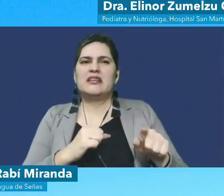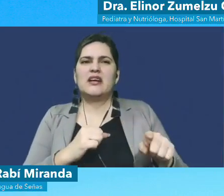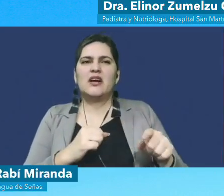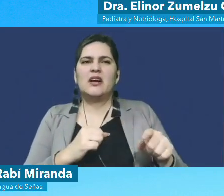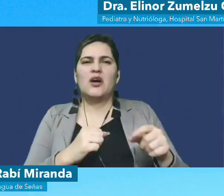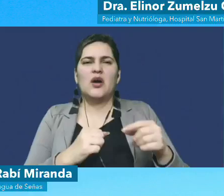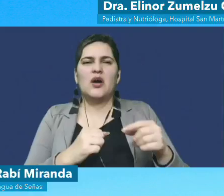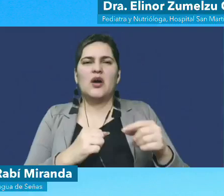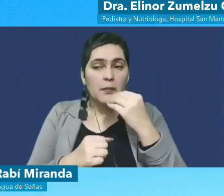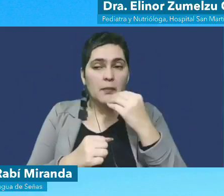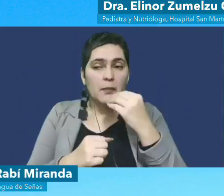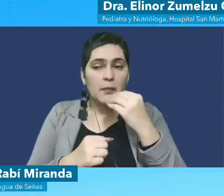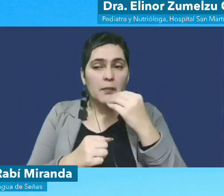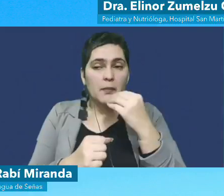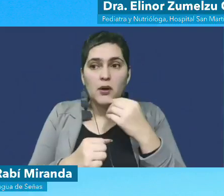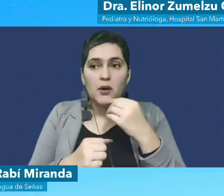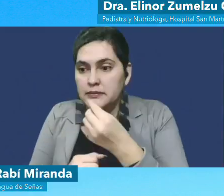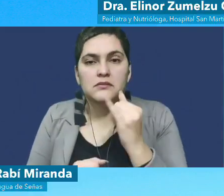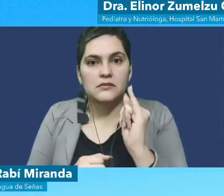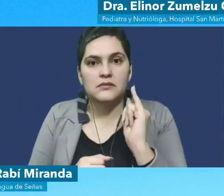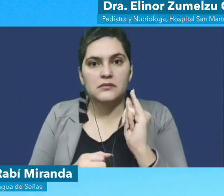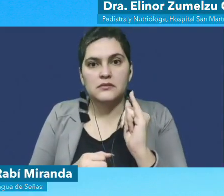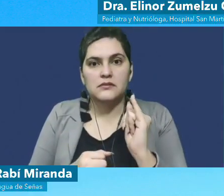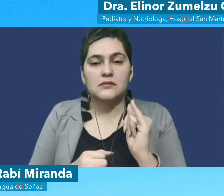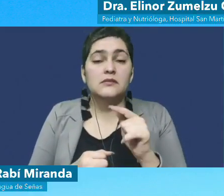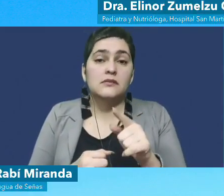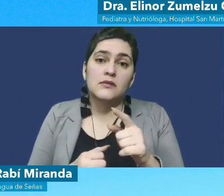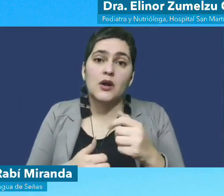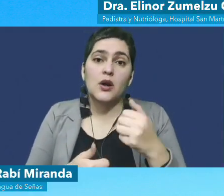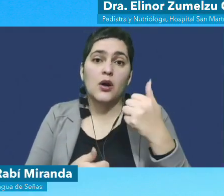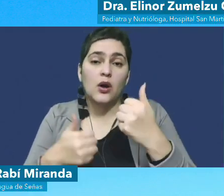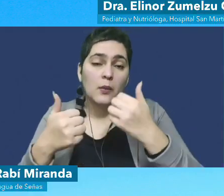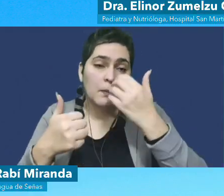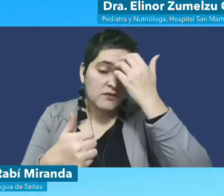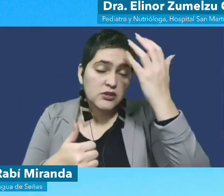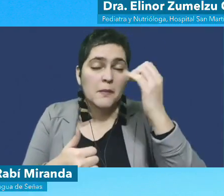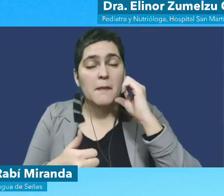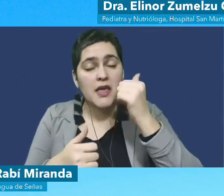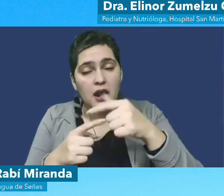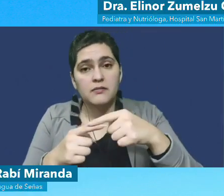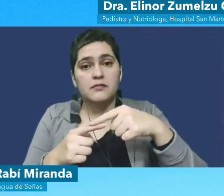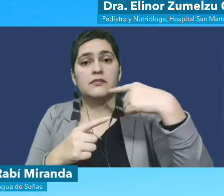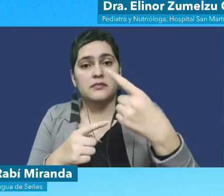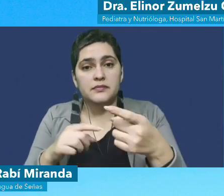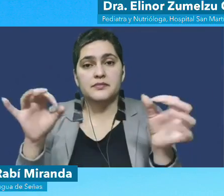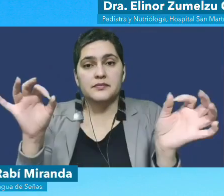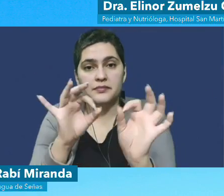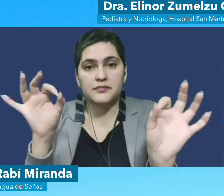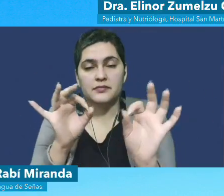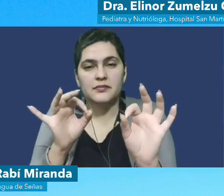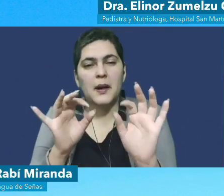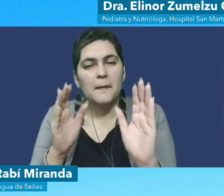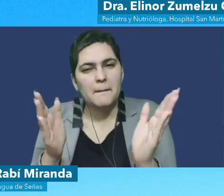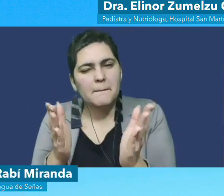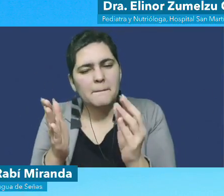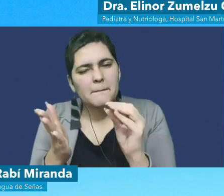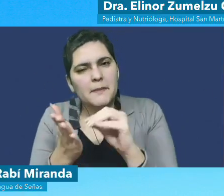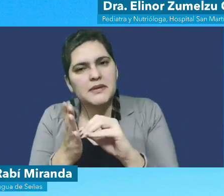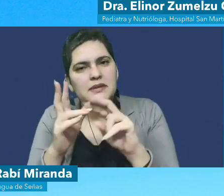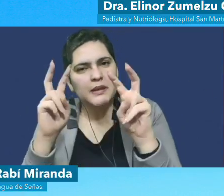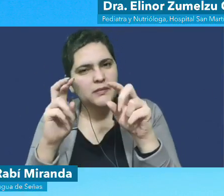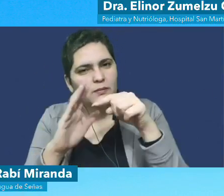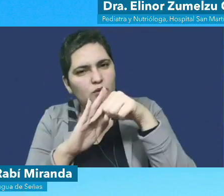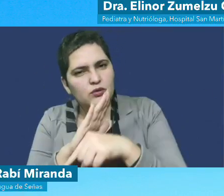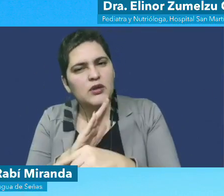específicas? Bueno, enfatizar que los profesionales que nos van a acompañar mañana y pasado mañana van a enfatizar muy con profundidad la parte conductual,